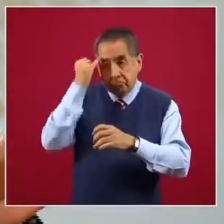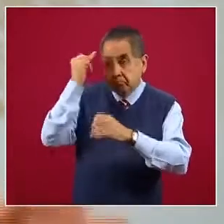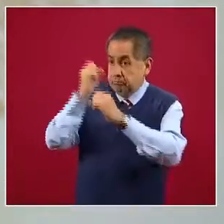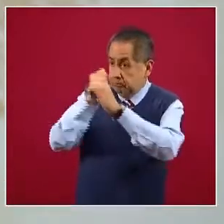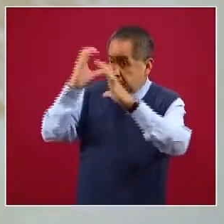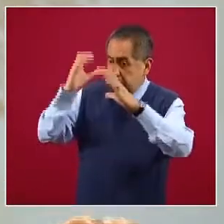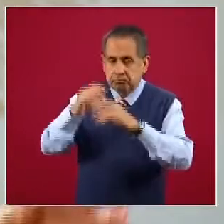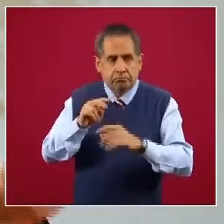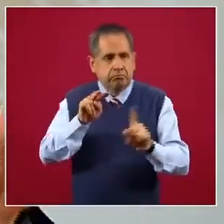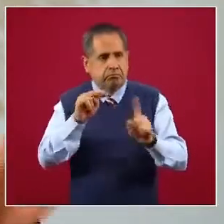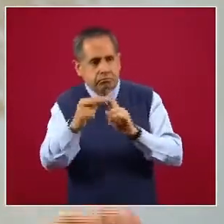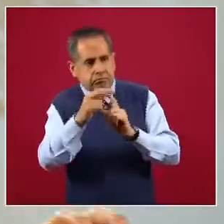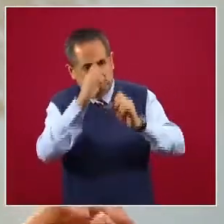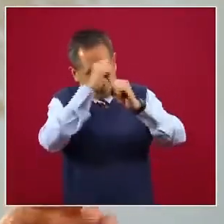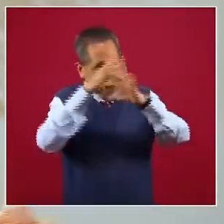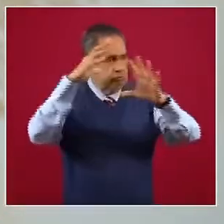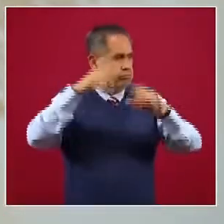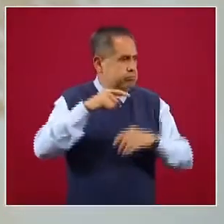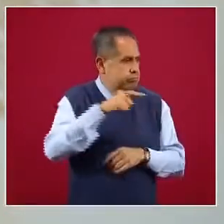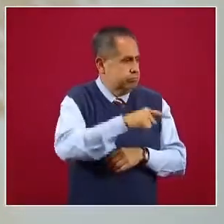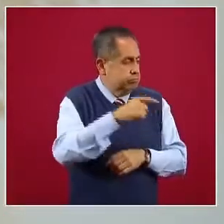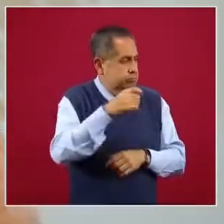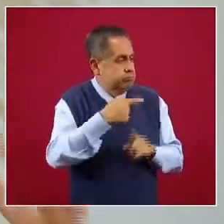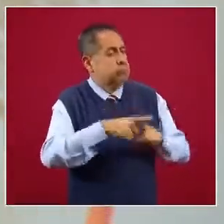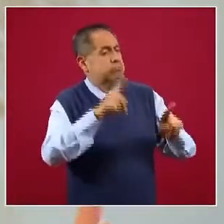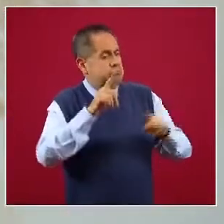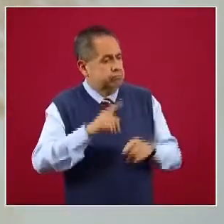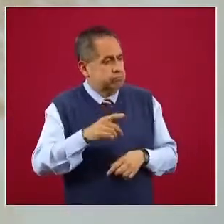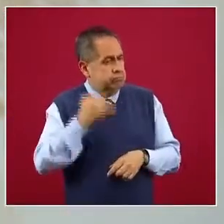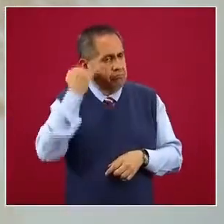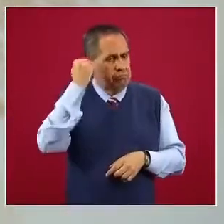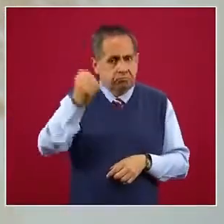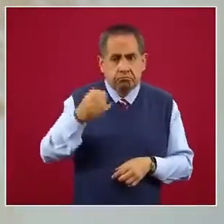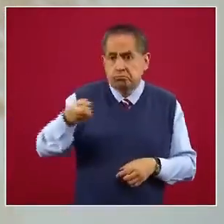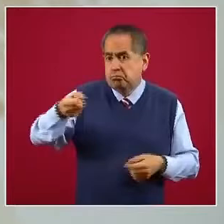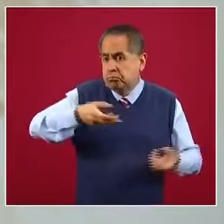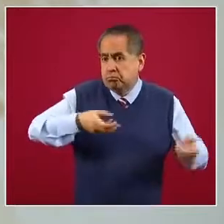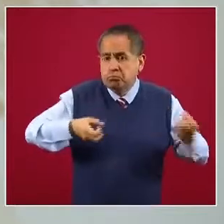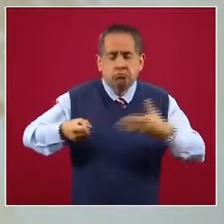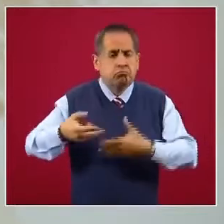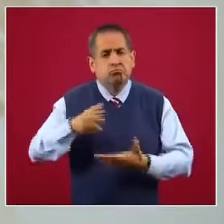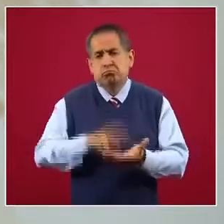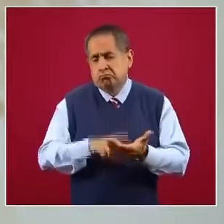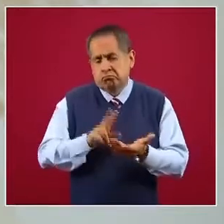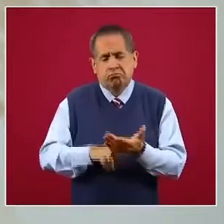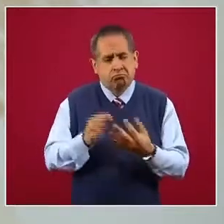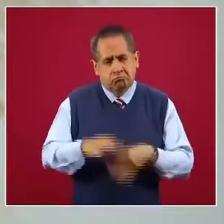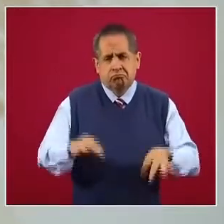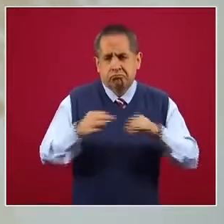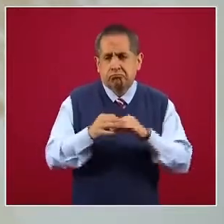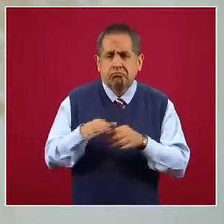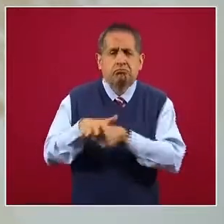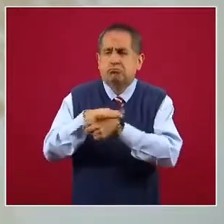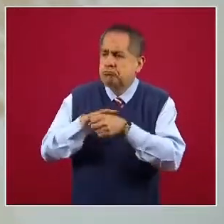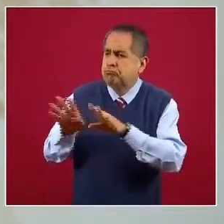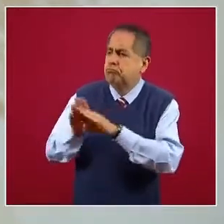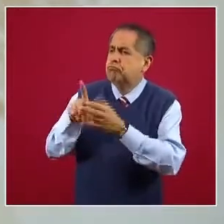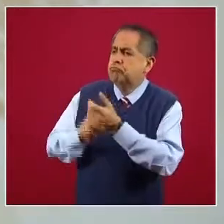visiones, perspectivas, experiencias y además contribuciones muy valiosas de lo que se hace a nivel